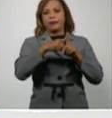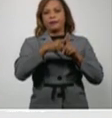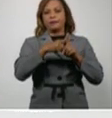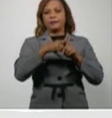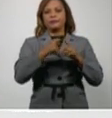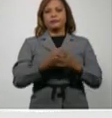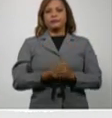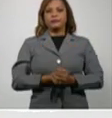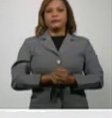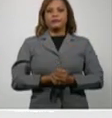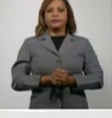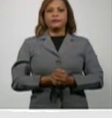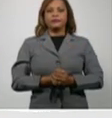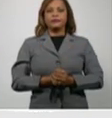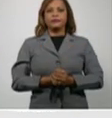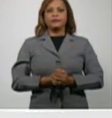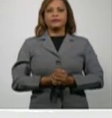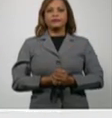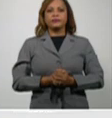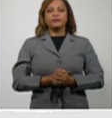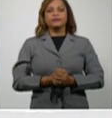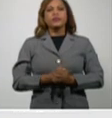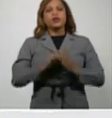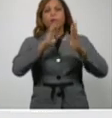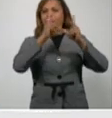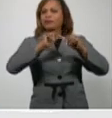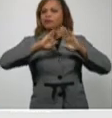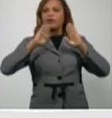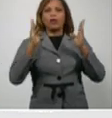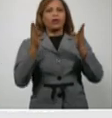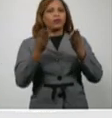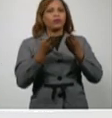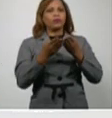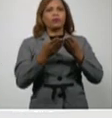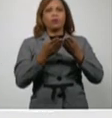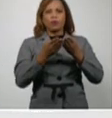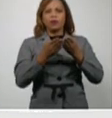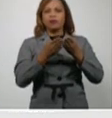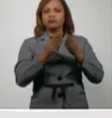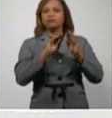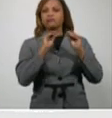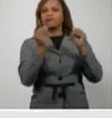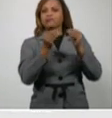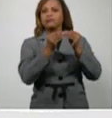Pedro Curí. Y como resultado del análisis de estas